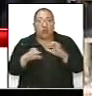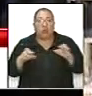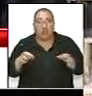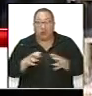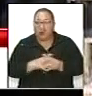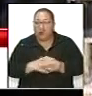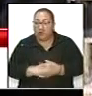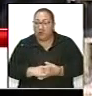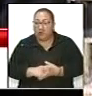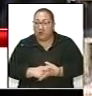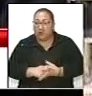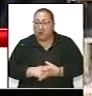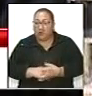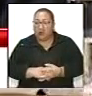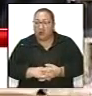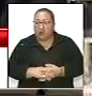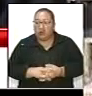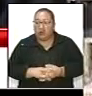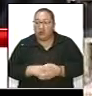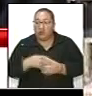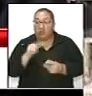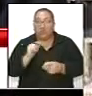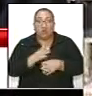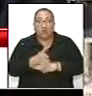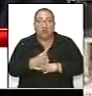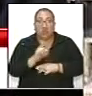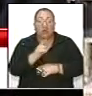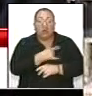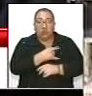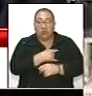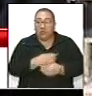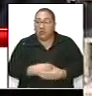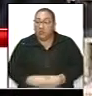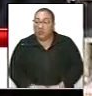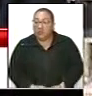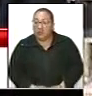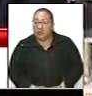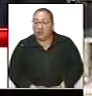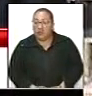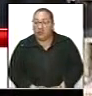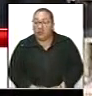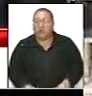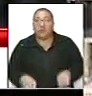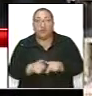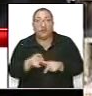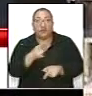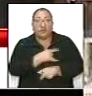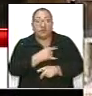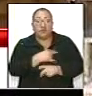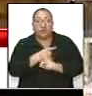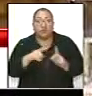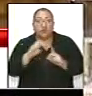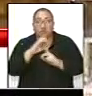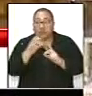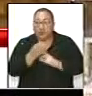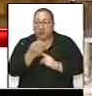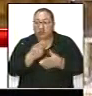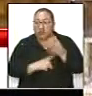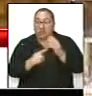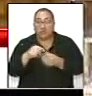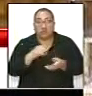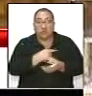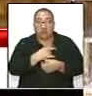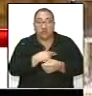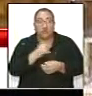ha tenido históricamente poco acceso al sistema universitario, y tenemos también universidades interculturales, que son estas universidades